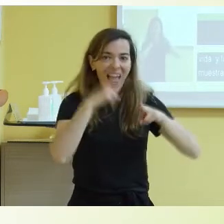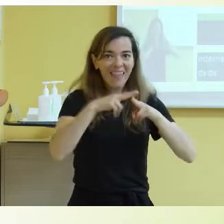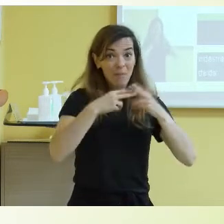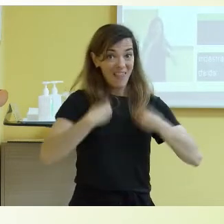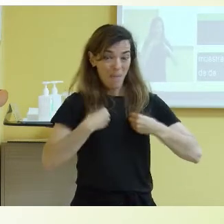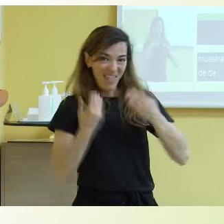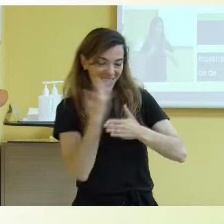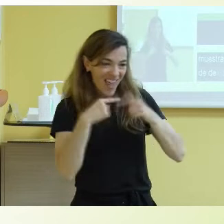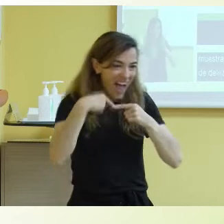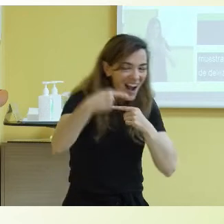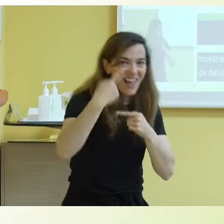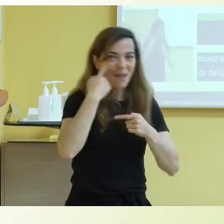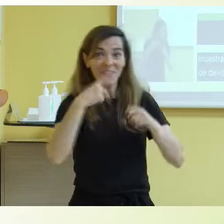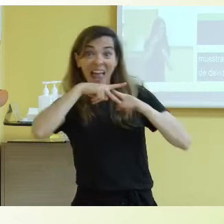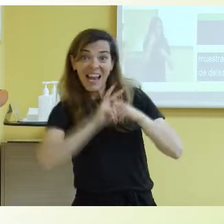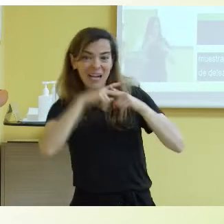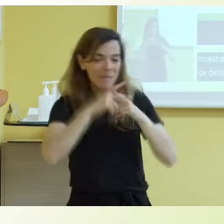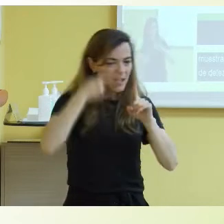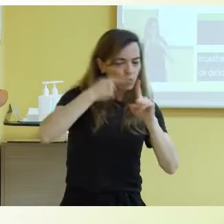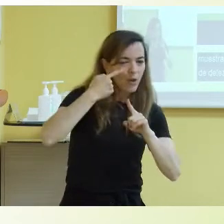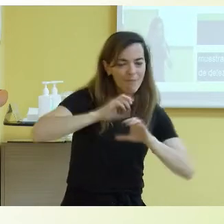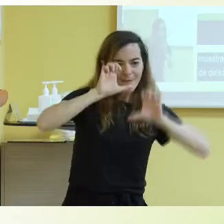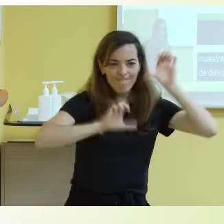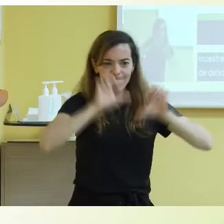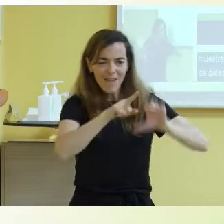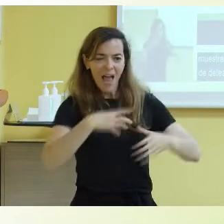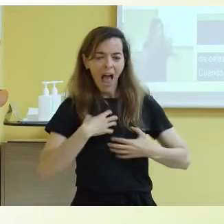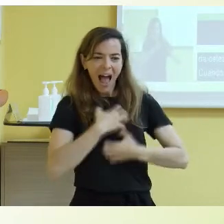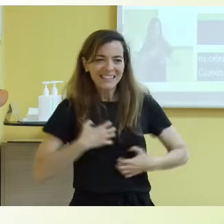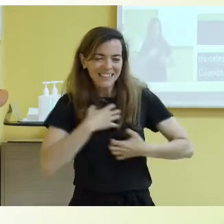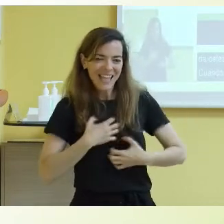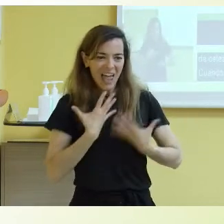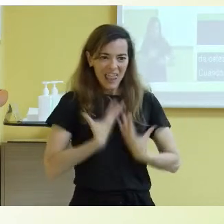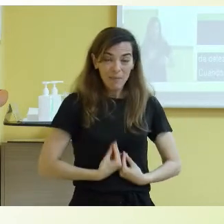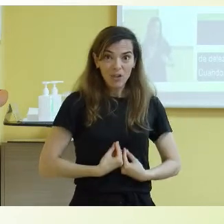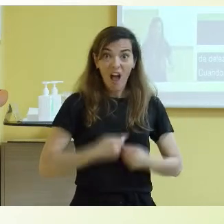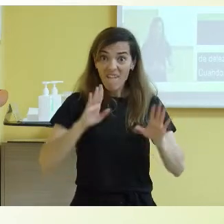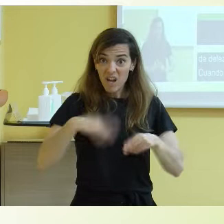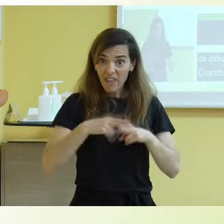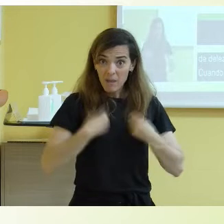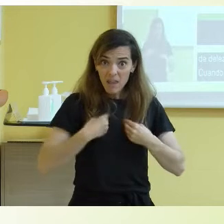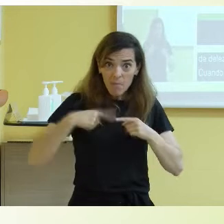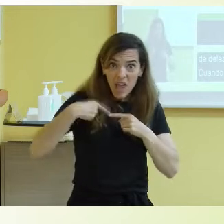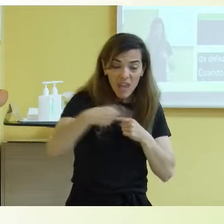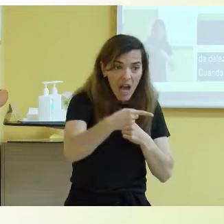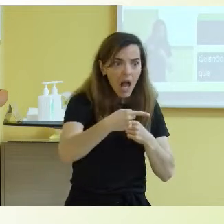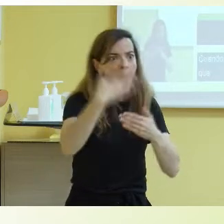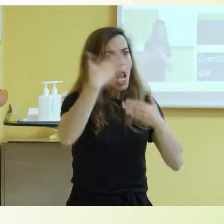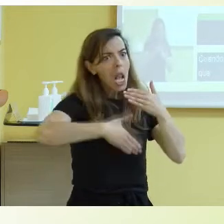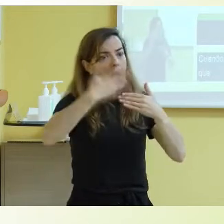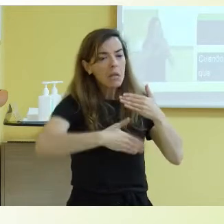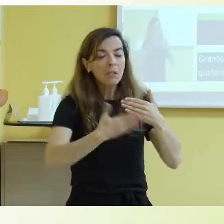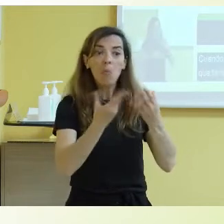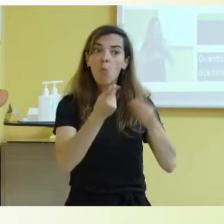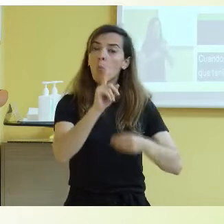utilizando herramientas también que tenían que ver con el tema de la ansiedad y la depresión, resulta que las actividades de la vida diaria no estaban tan limitadas, a